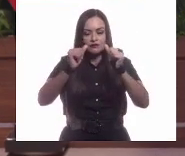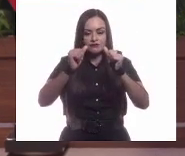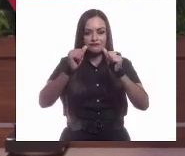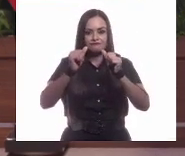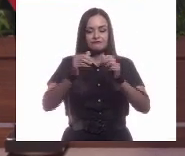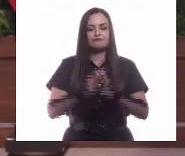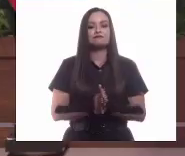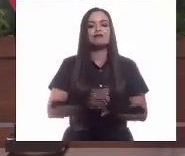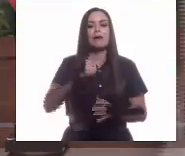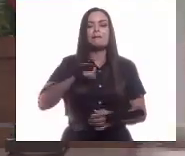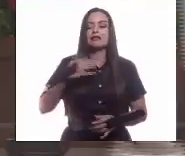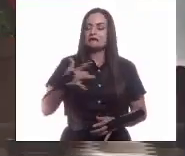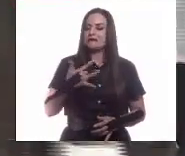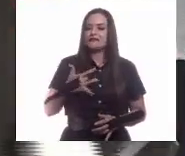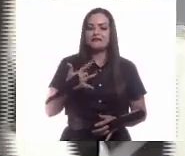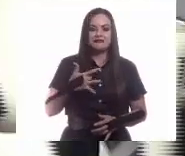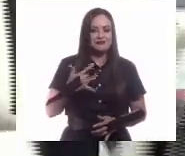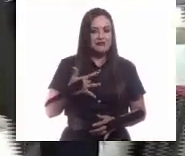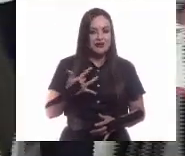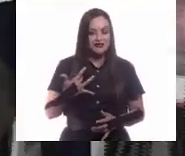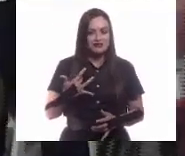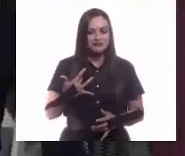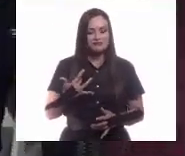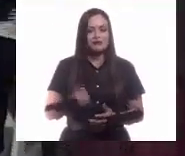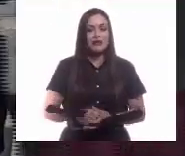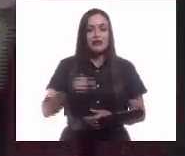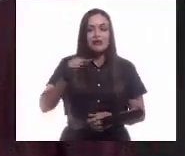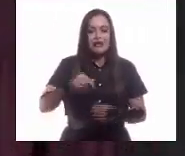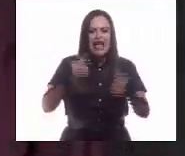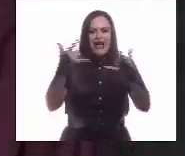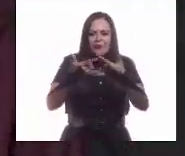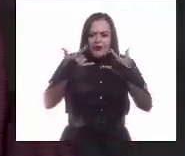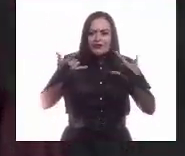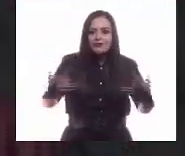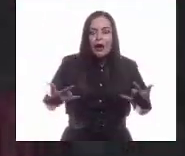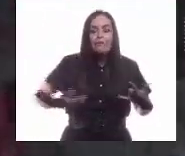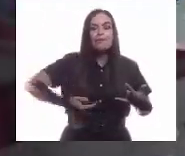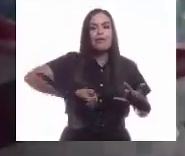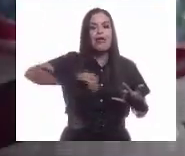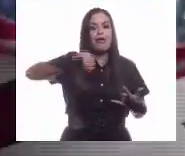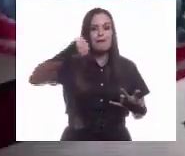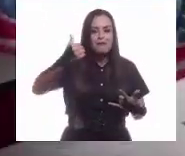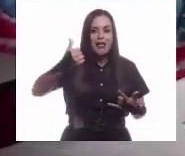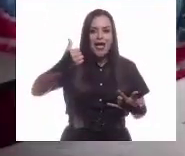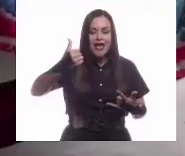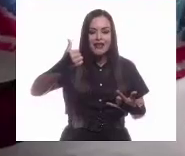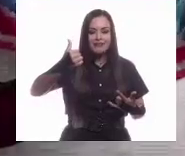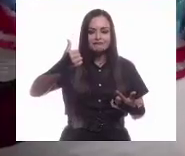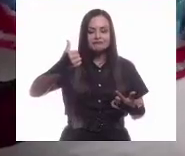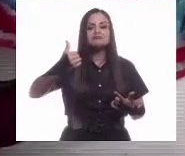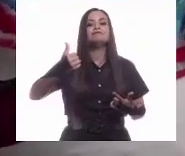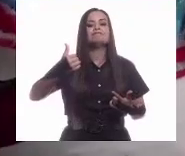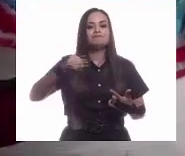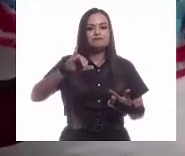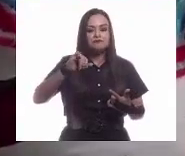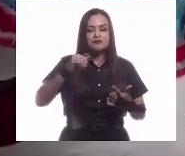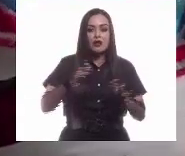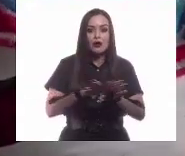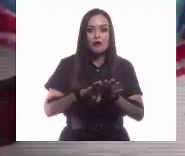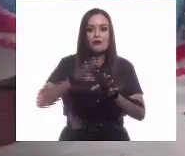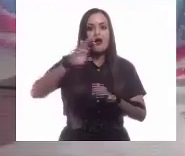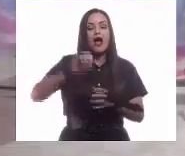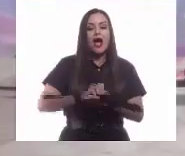es muy grato anunciarles que por primera vez en la historia logramos entrar de lleno a los grandes mercados